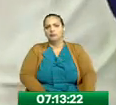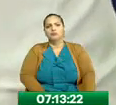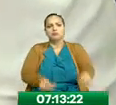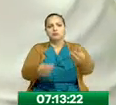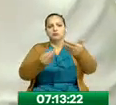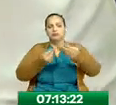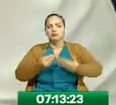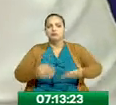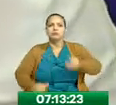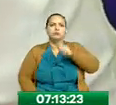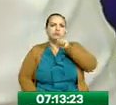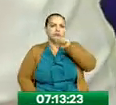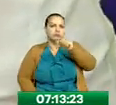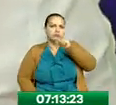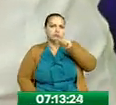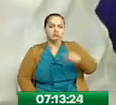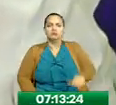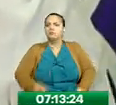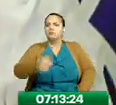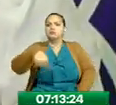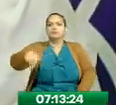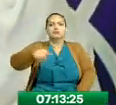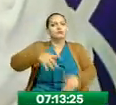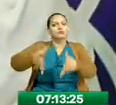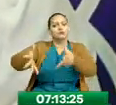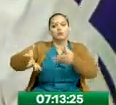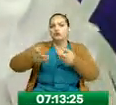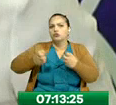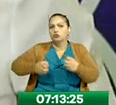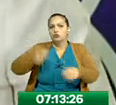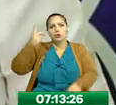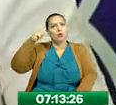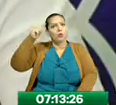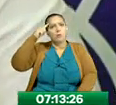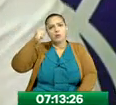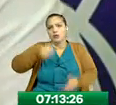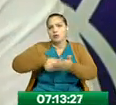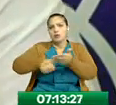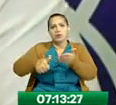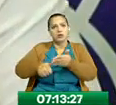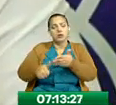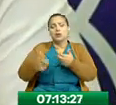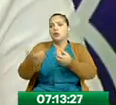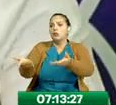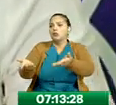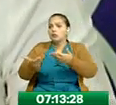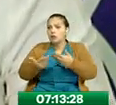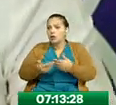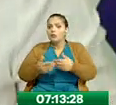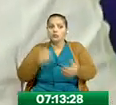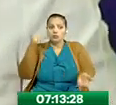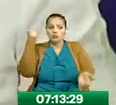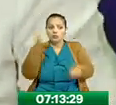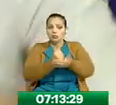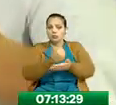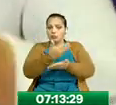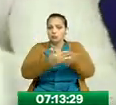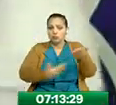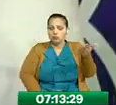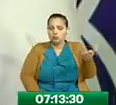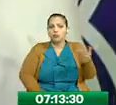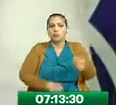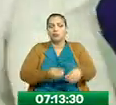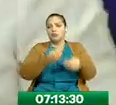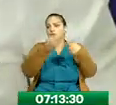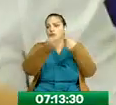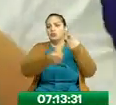que nosotros les demos los títulos a más de 7.000 personas. Solamente devolvieron 1.500. Y de los 1.500 volvimos